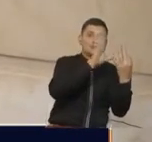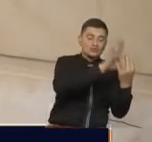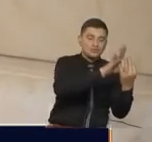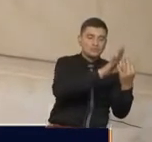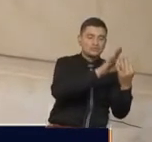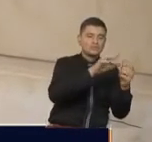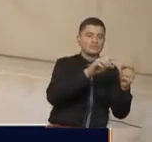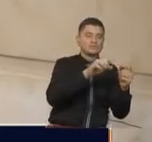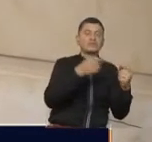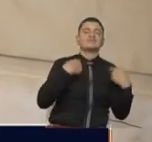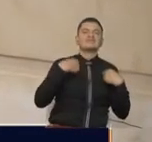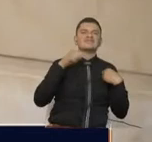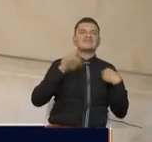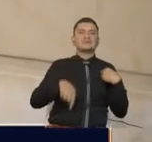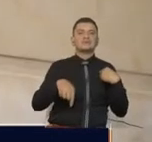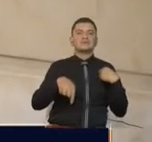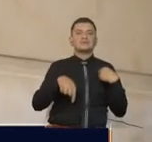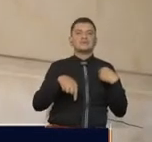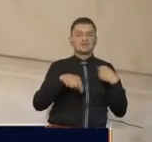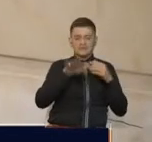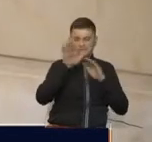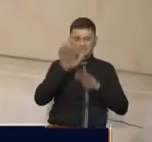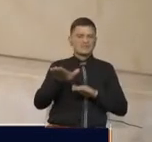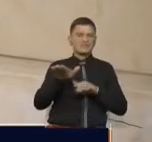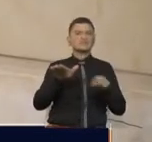aquí en nombre